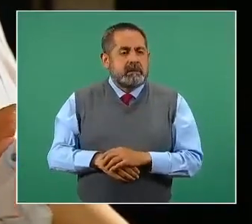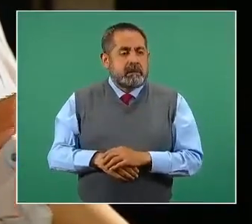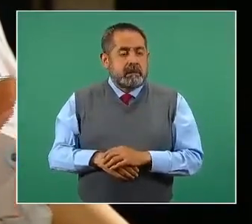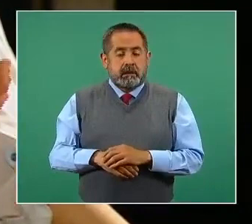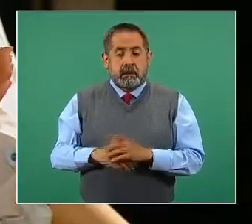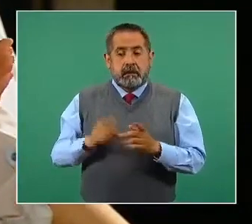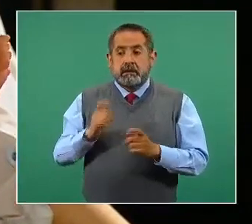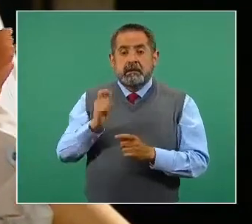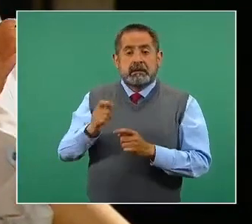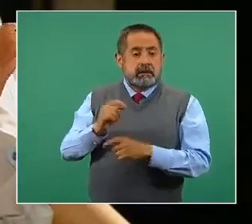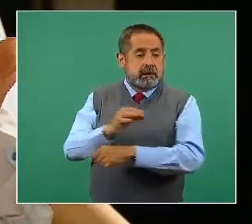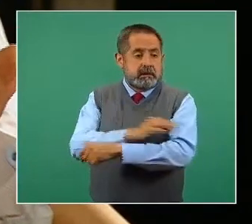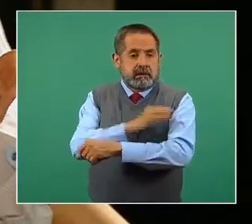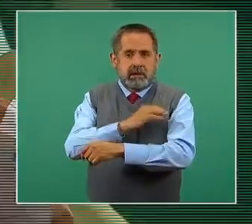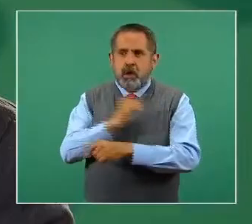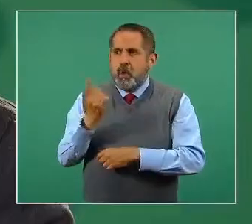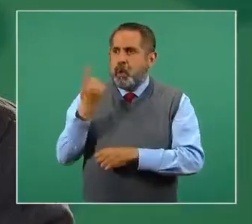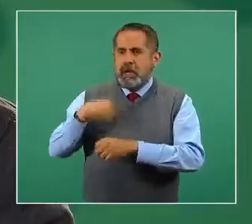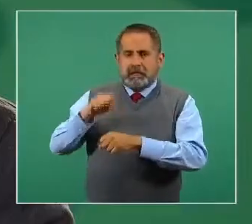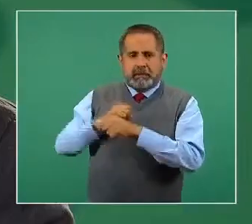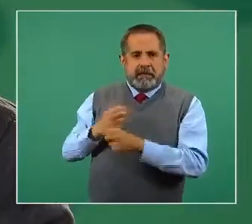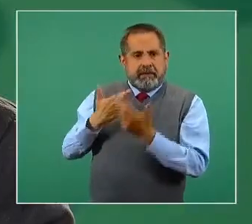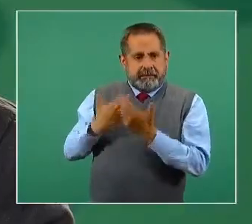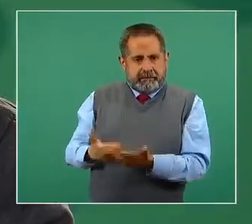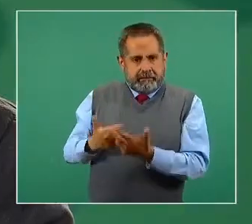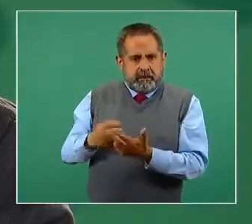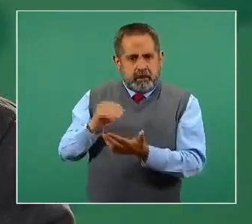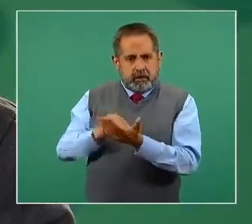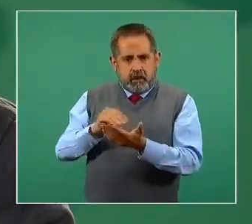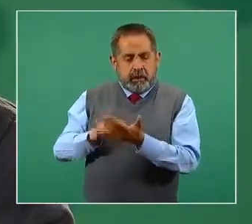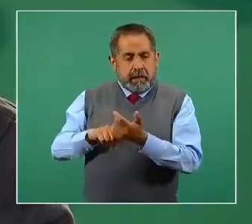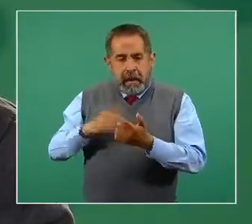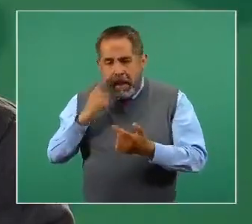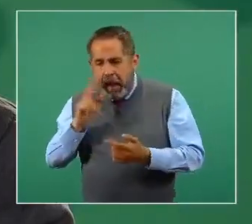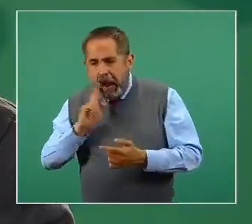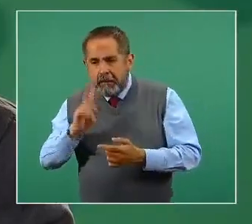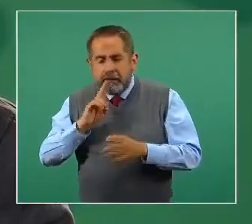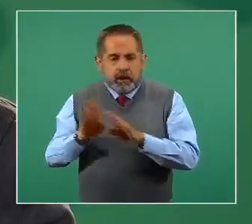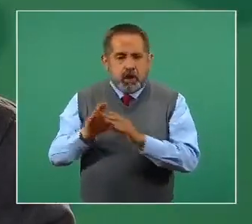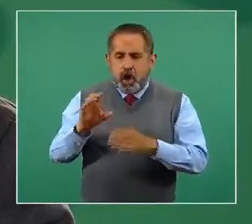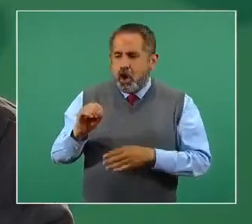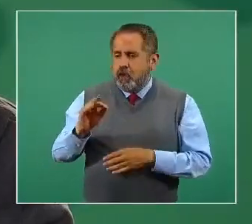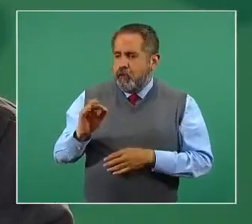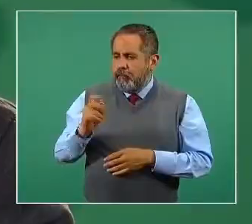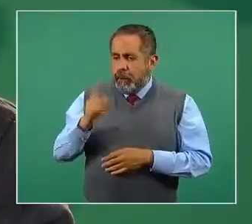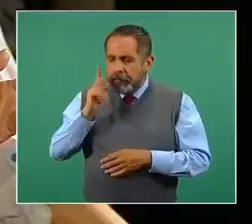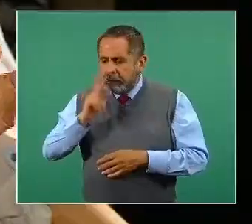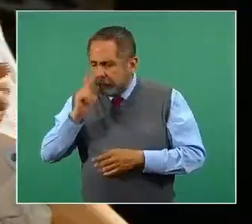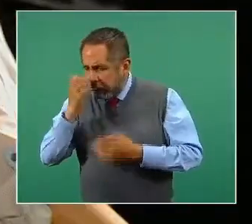que se quedaron la semana pasada todavía por verificar por parte de COFEPRIS,